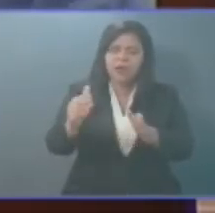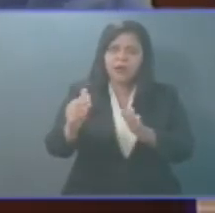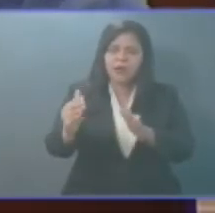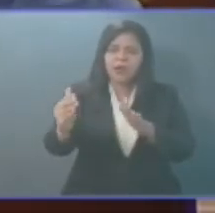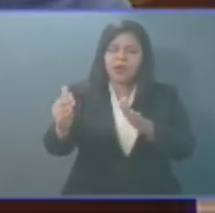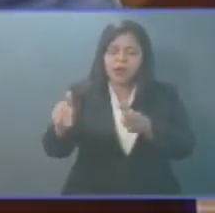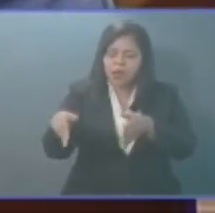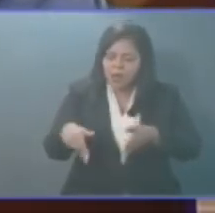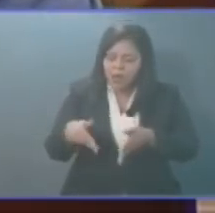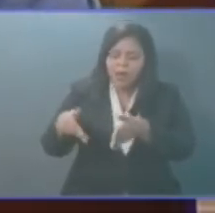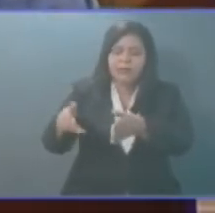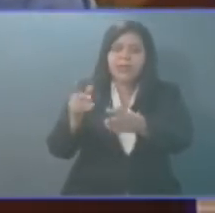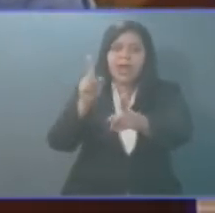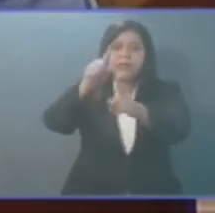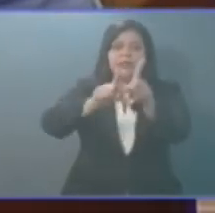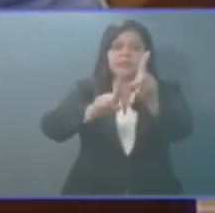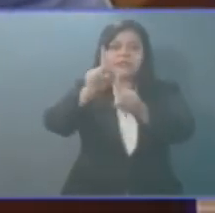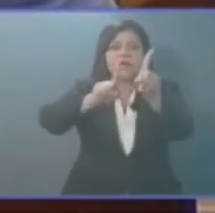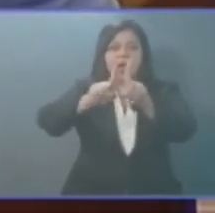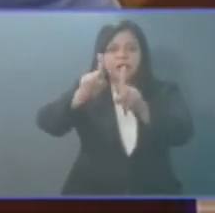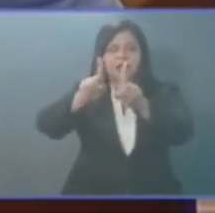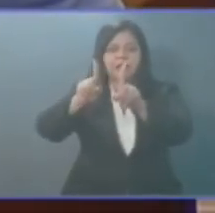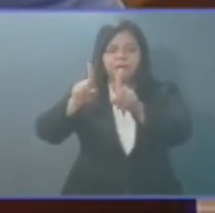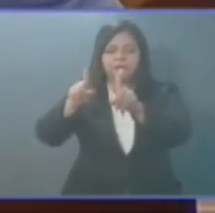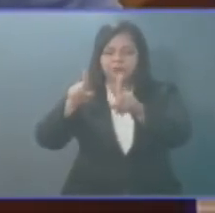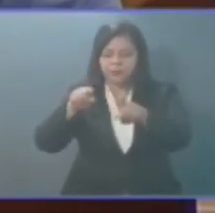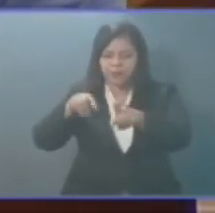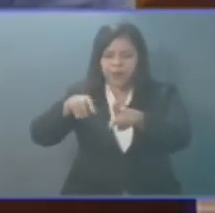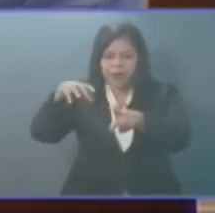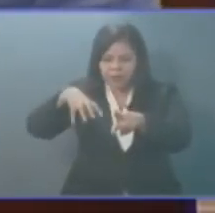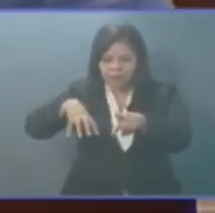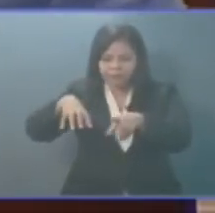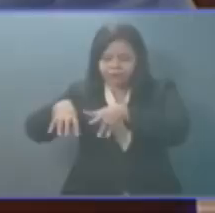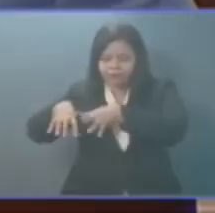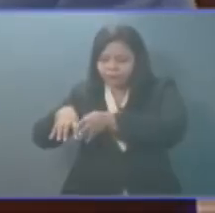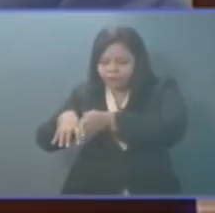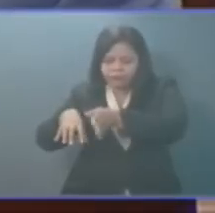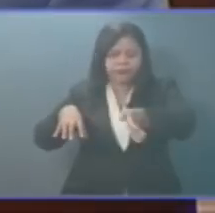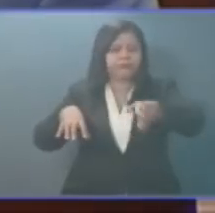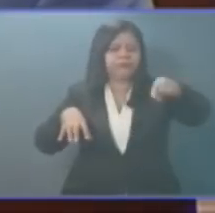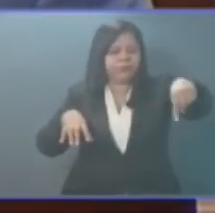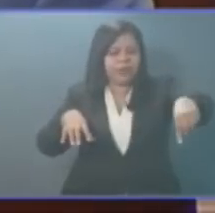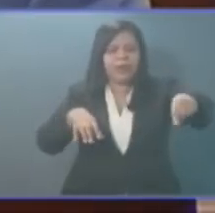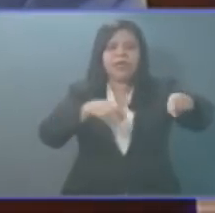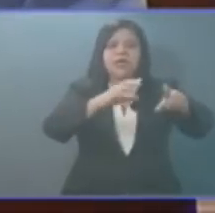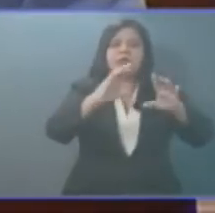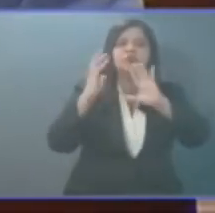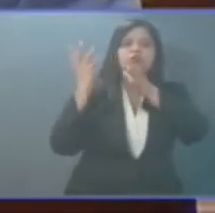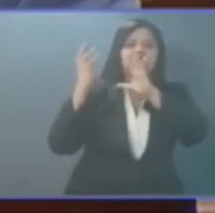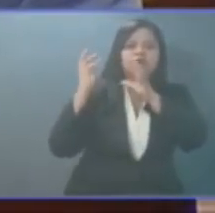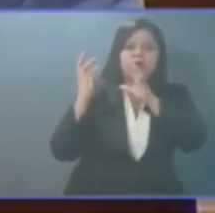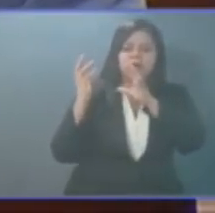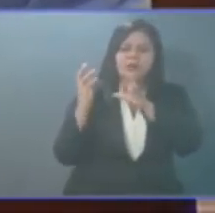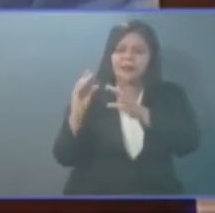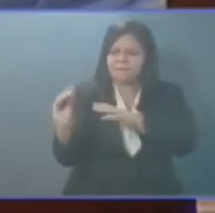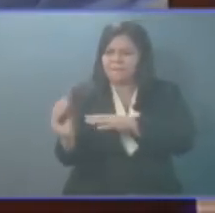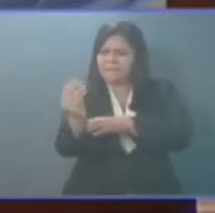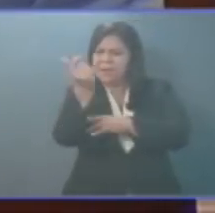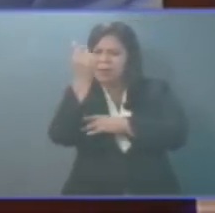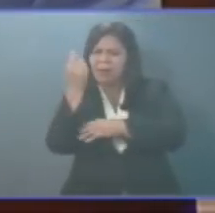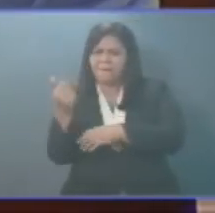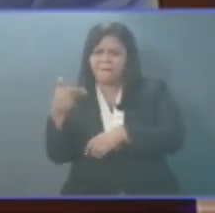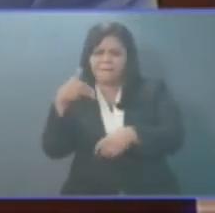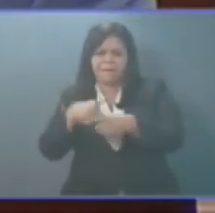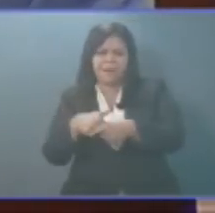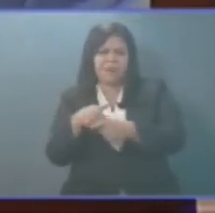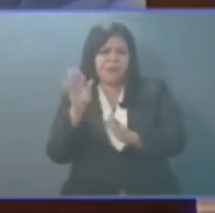las carreteras a Santa Ana y Sonsonate. Con esta infraestructura, los conductores ahorrarán tiempo y combustible al